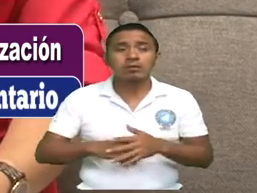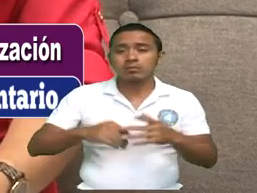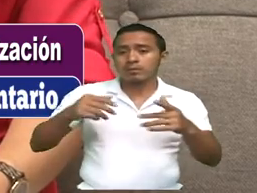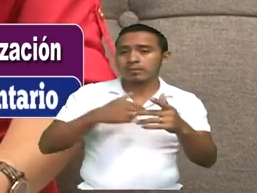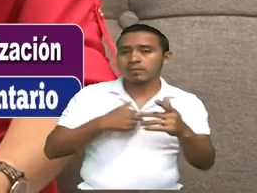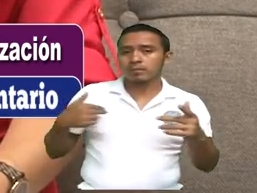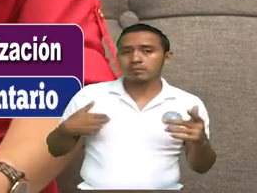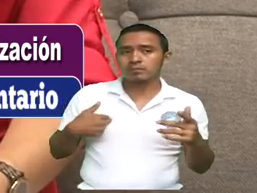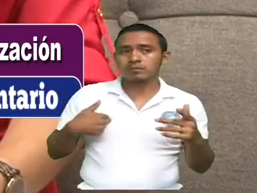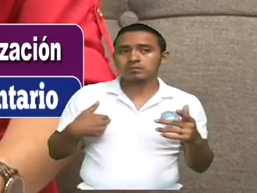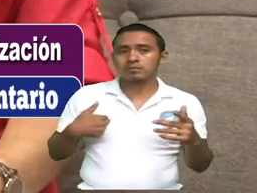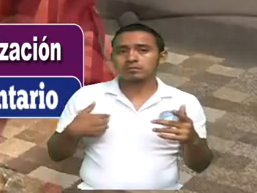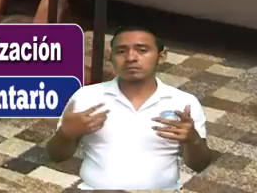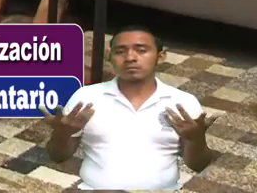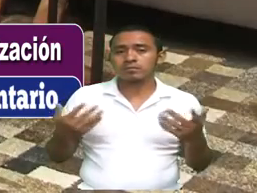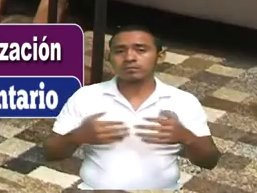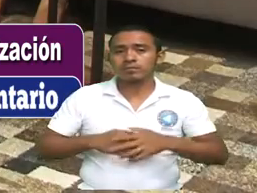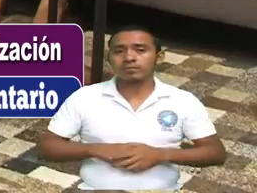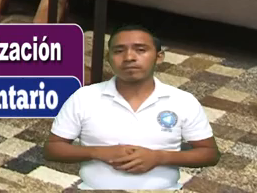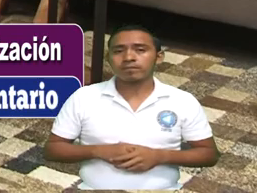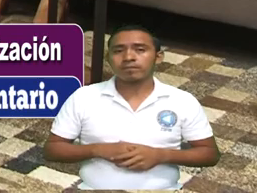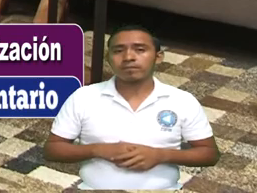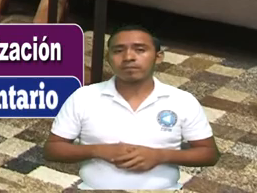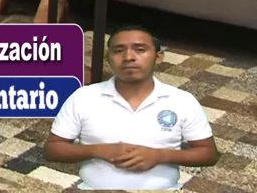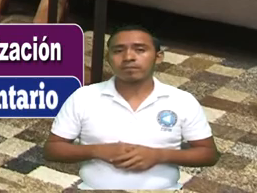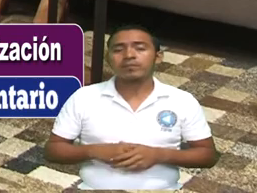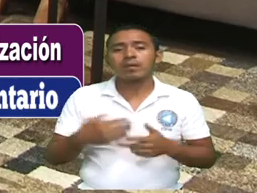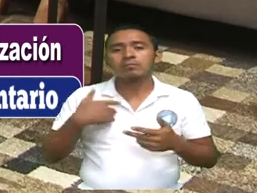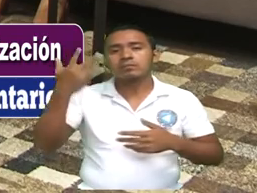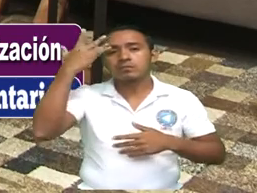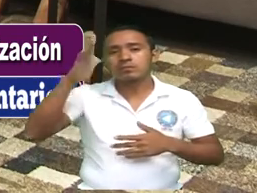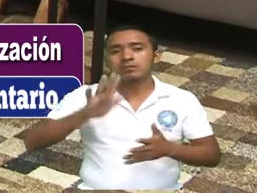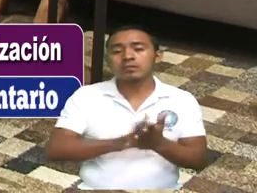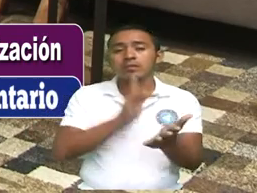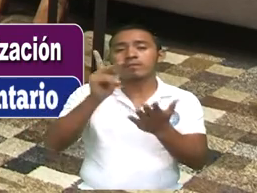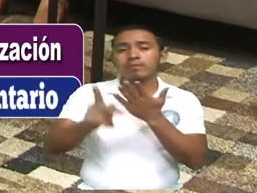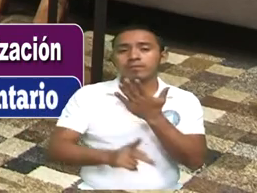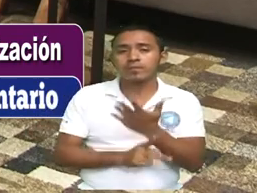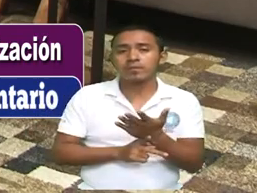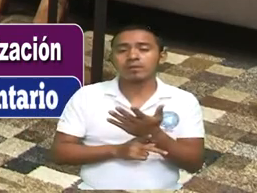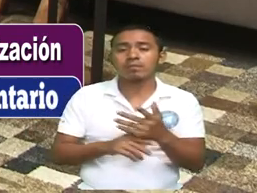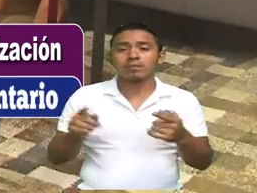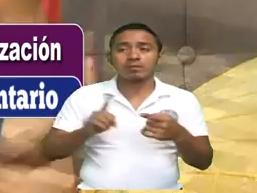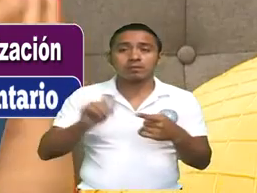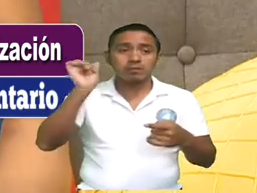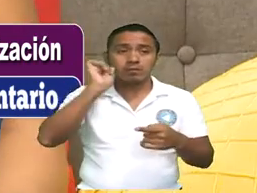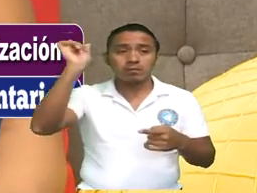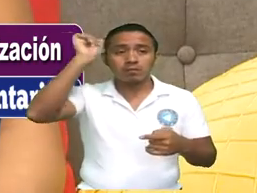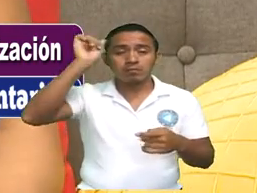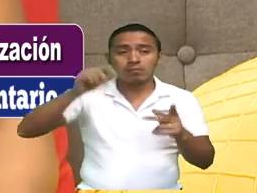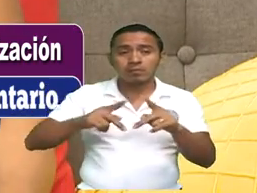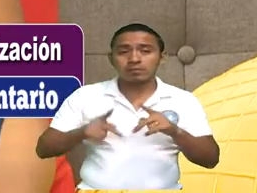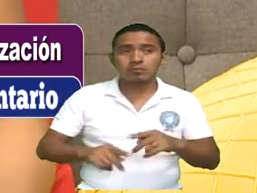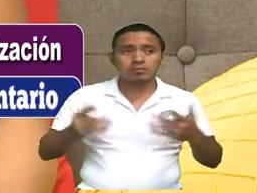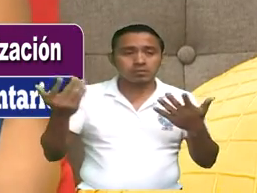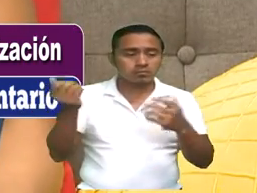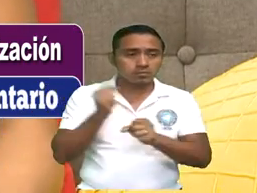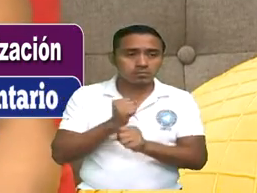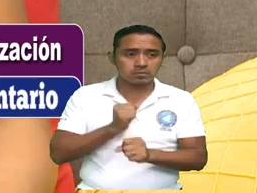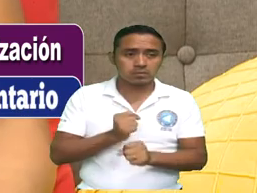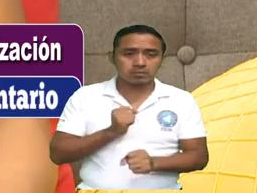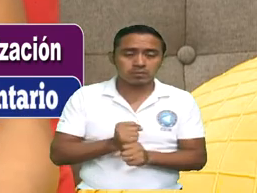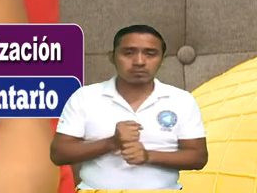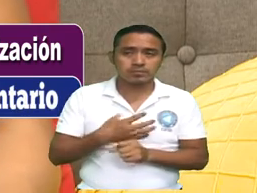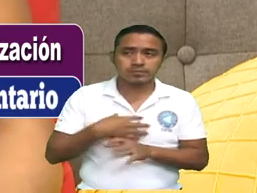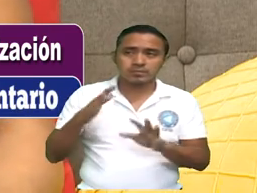escuela. Entiendo que bueno, también está este programa para los adultos, para estos que trabajan, que bueno, reciben las